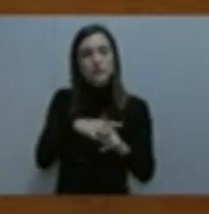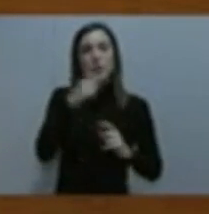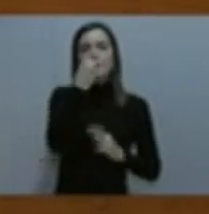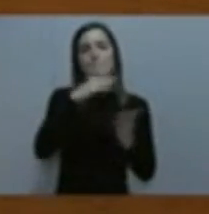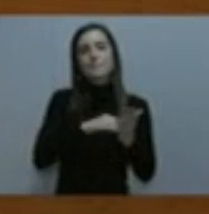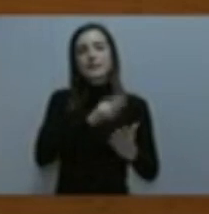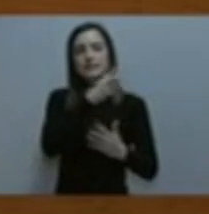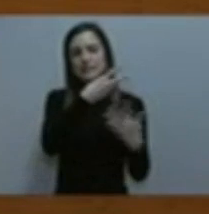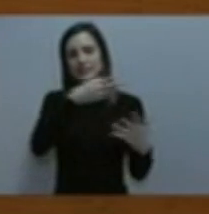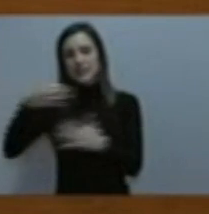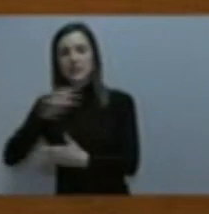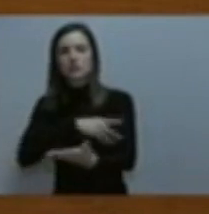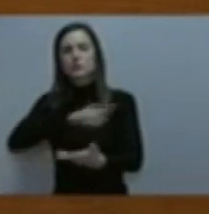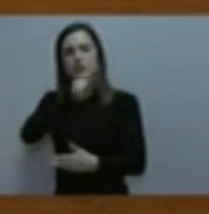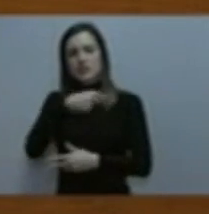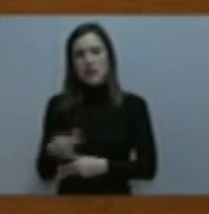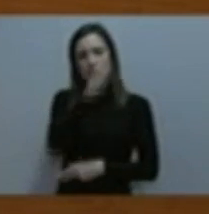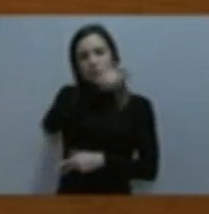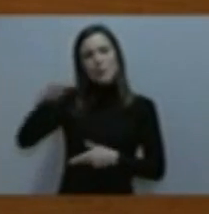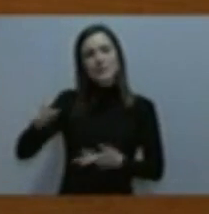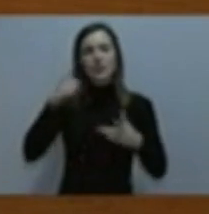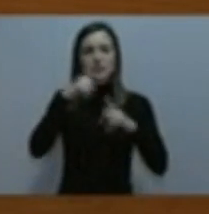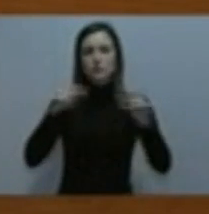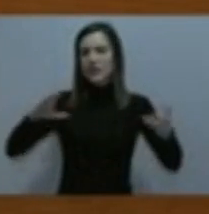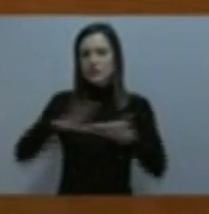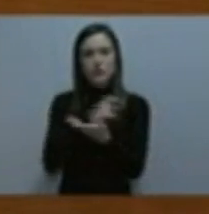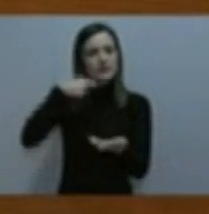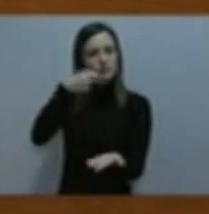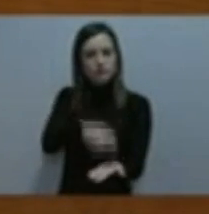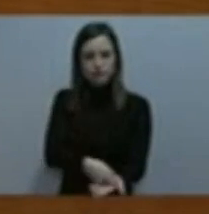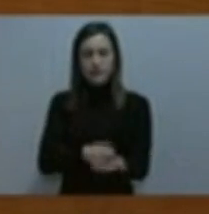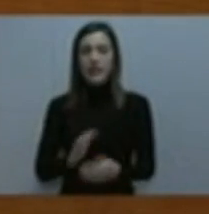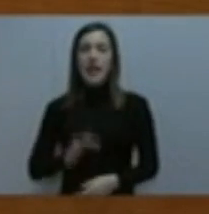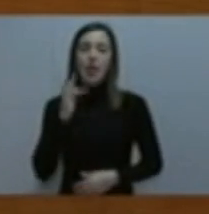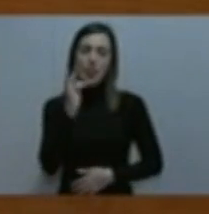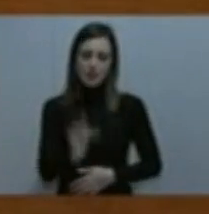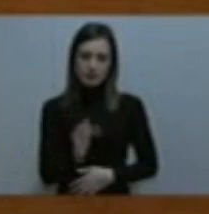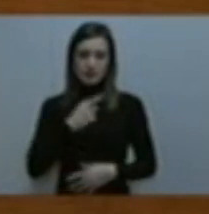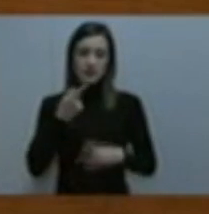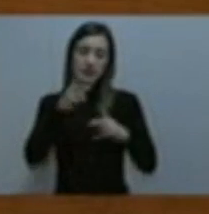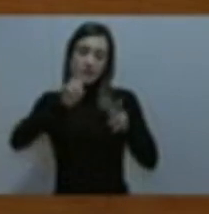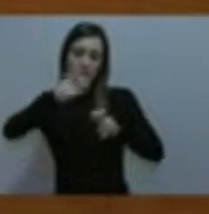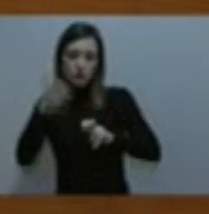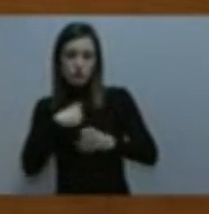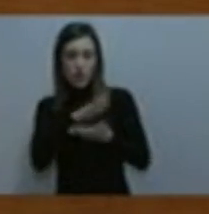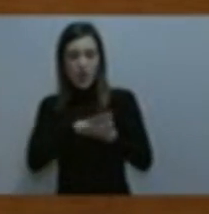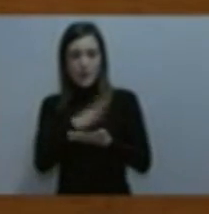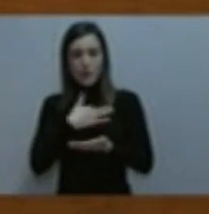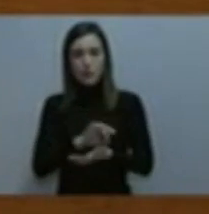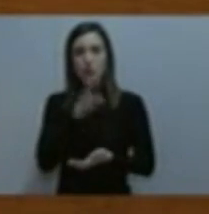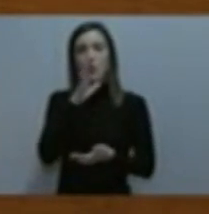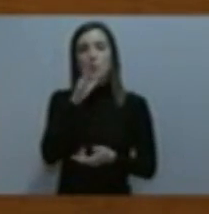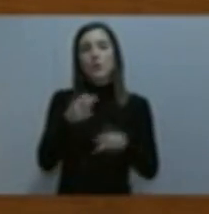euros que hemos pagado todos los ciudadanos y ciudadanas. O también podría hablar de cómo, en el colmo